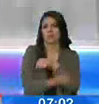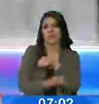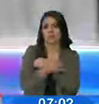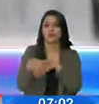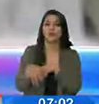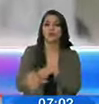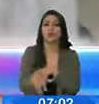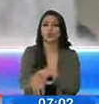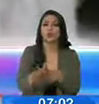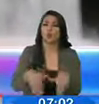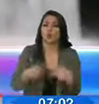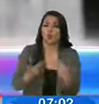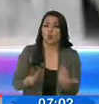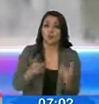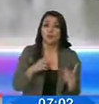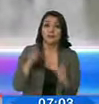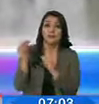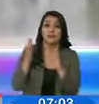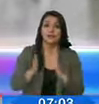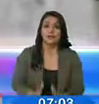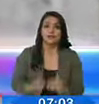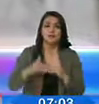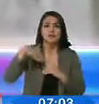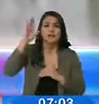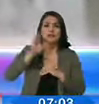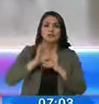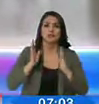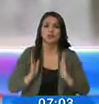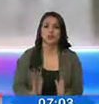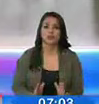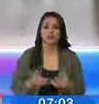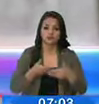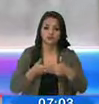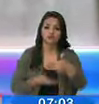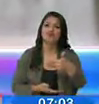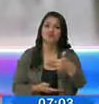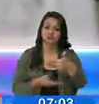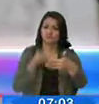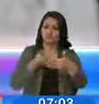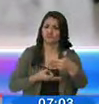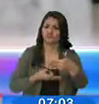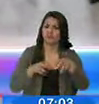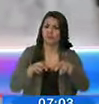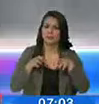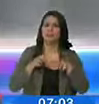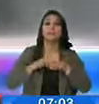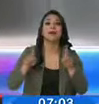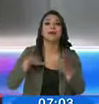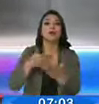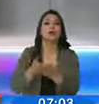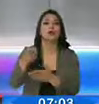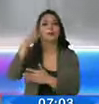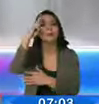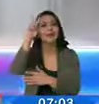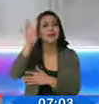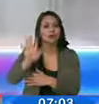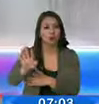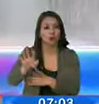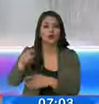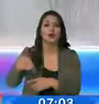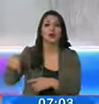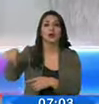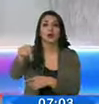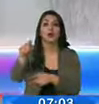ocasiones sacaban a los migrantes, en la mayoría ecuatorianos, con documentos en regla hasta México y ahí a los Estados